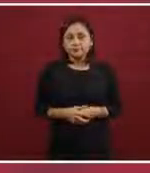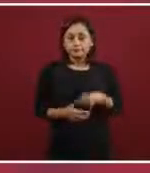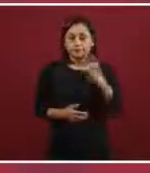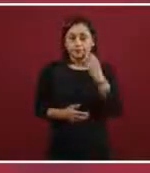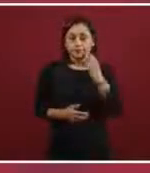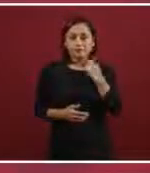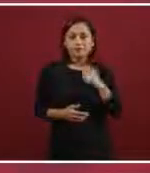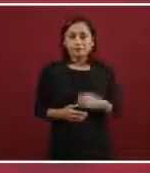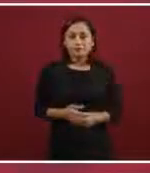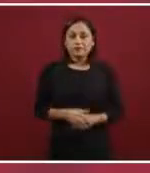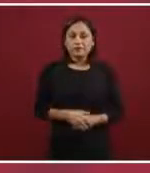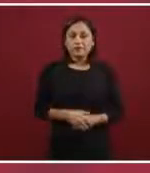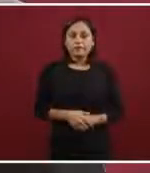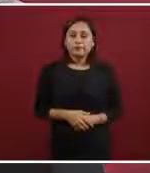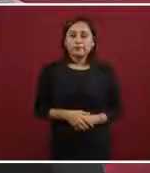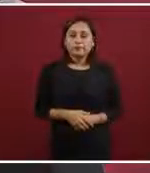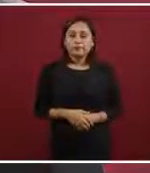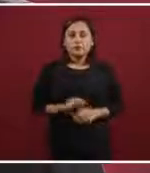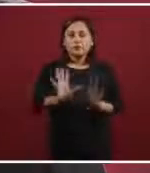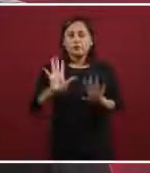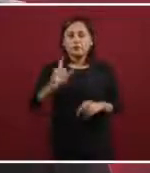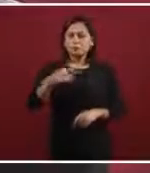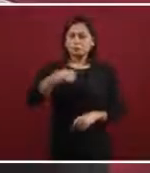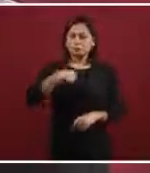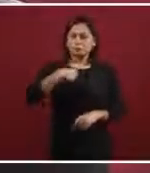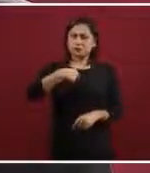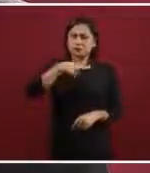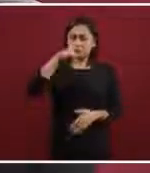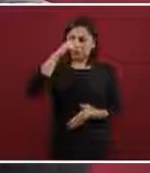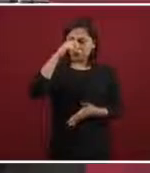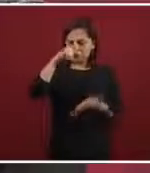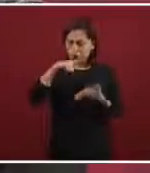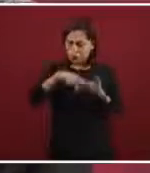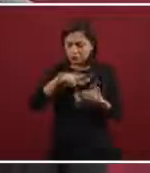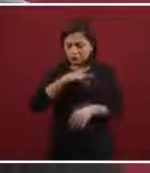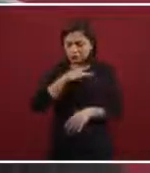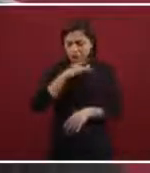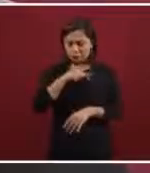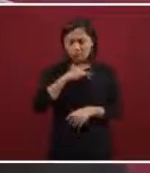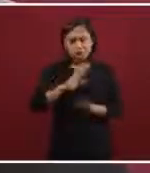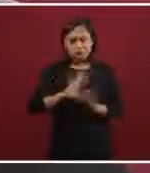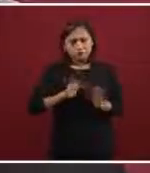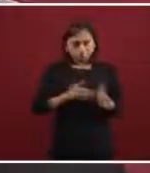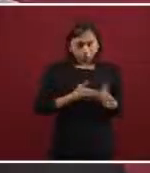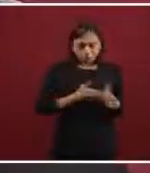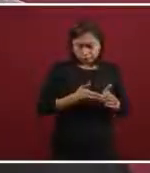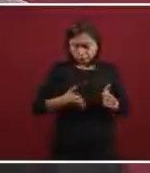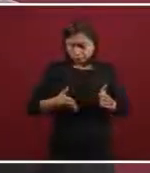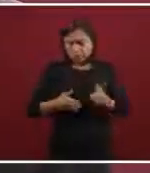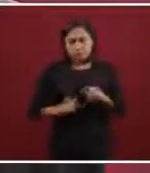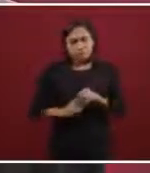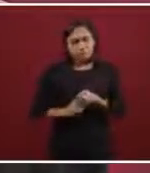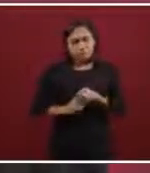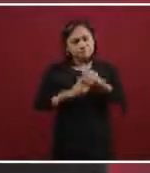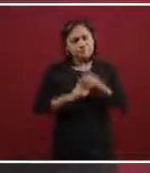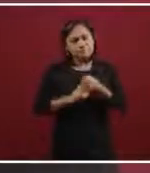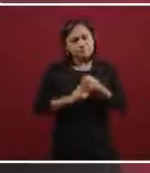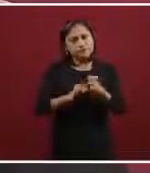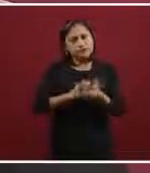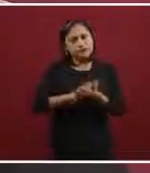podría decirse que ya están las bases de la transformación no todavía